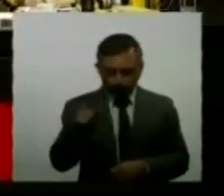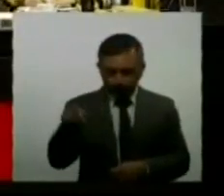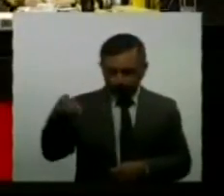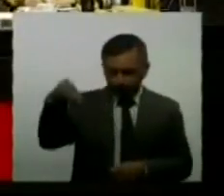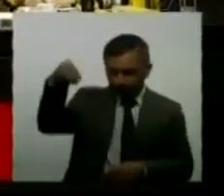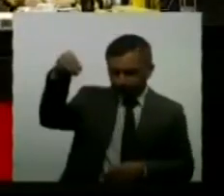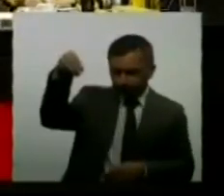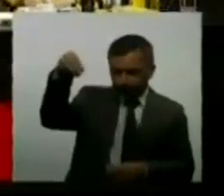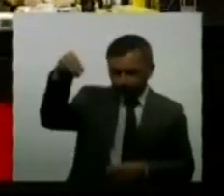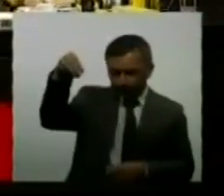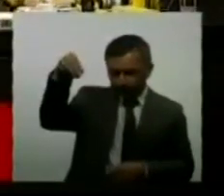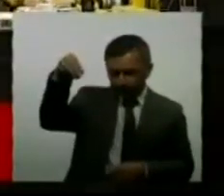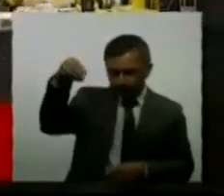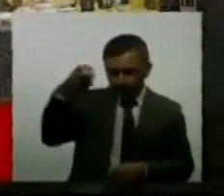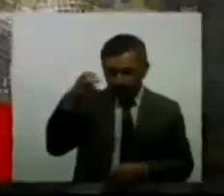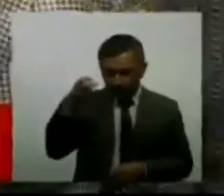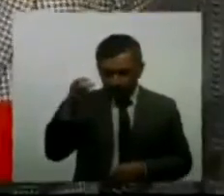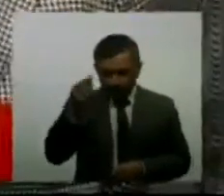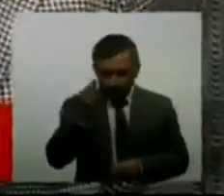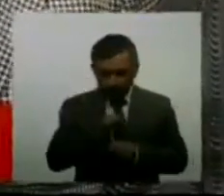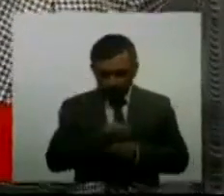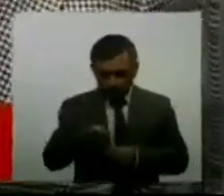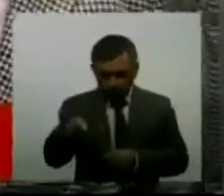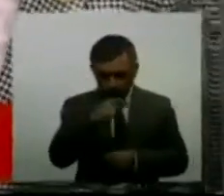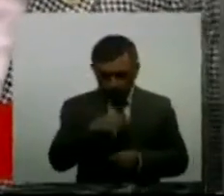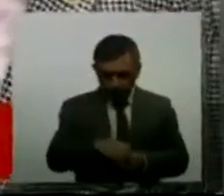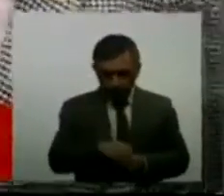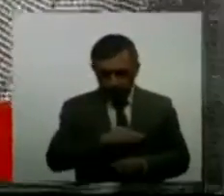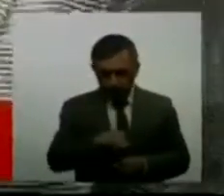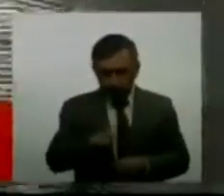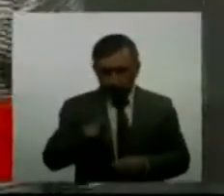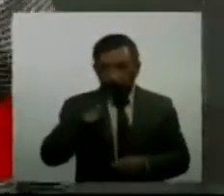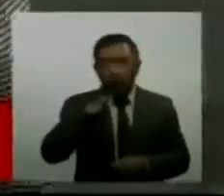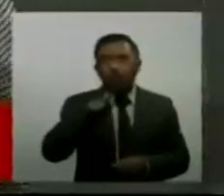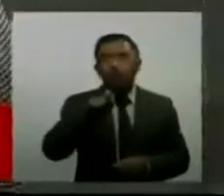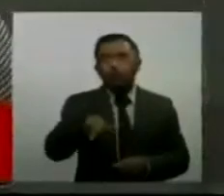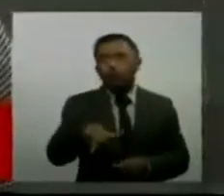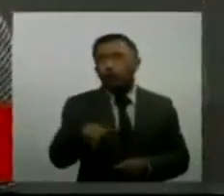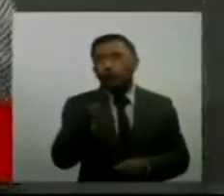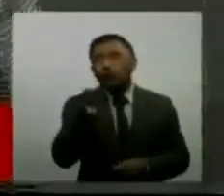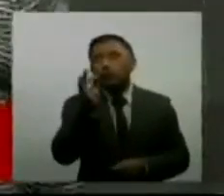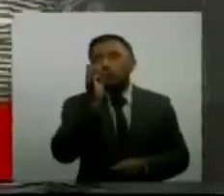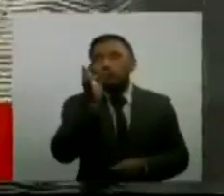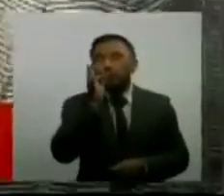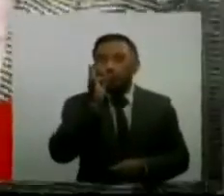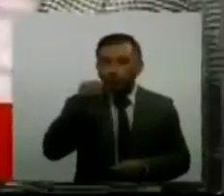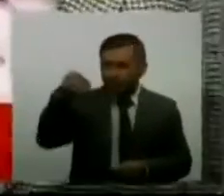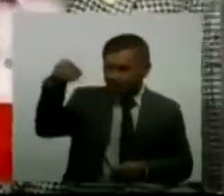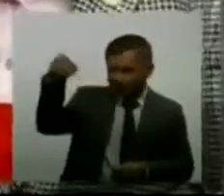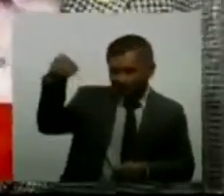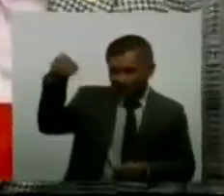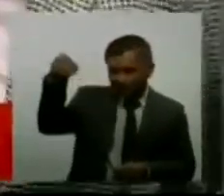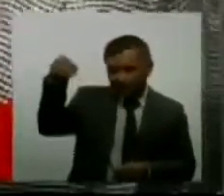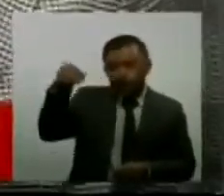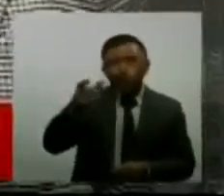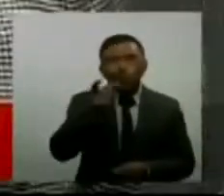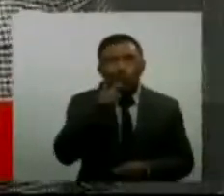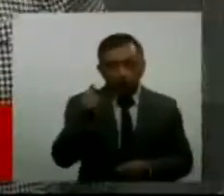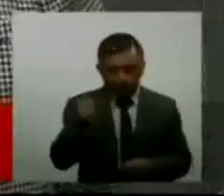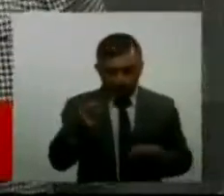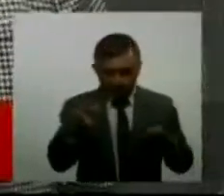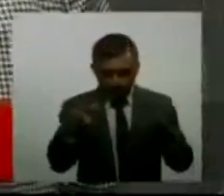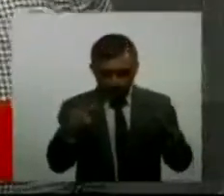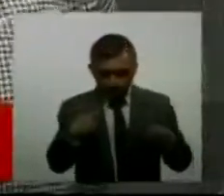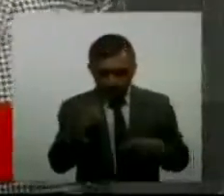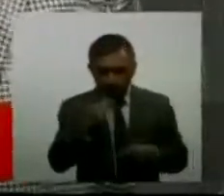que ustedes están aprobando. Son 28 churros de marihuana que un joven podrá